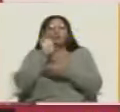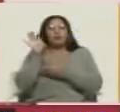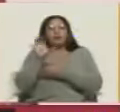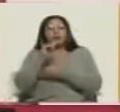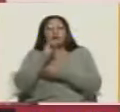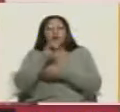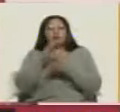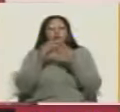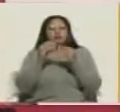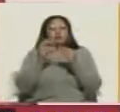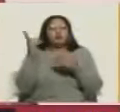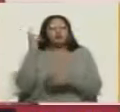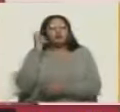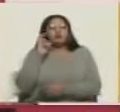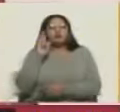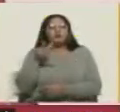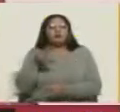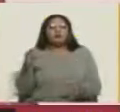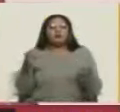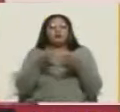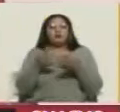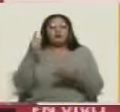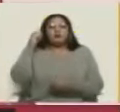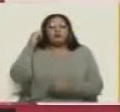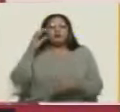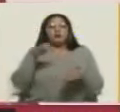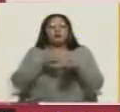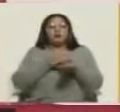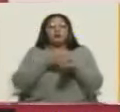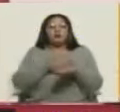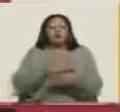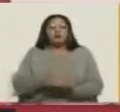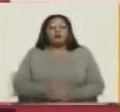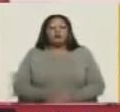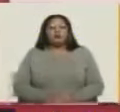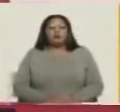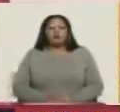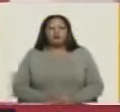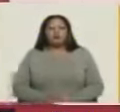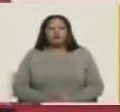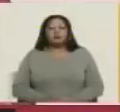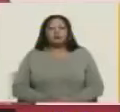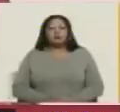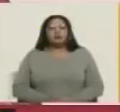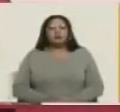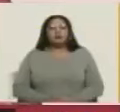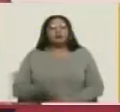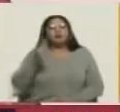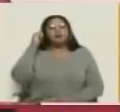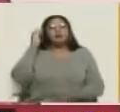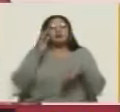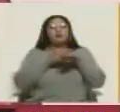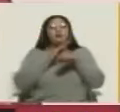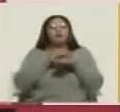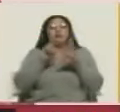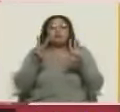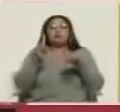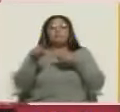escuchando, deben reunirse el día jueves 7, ¿verdad? Eso es mañana,